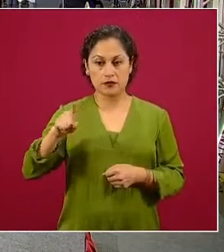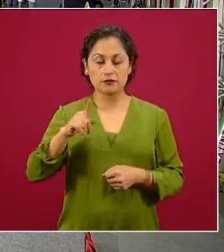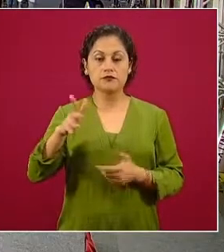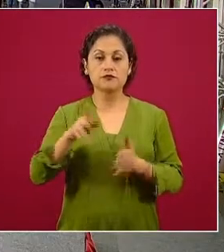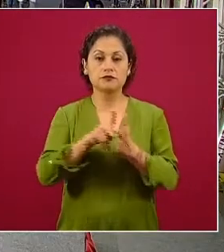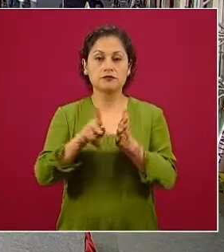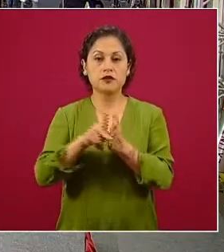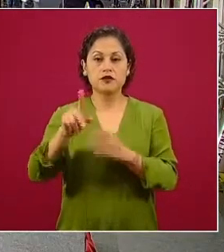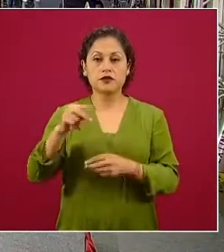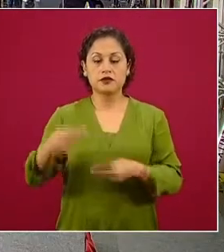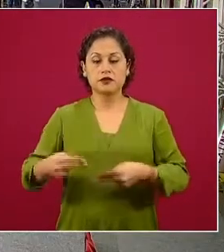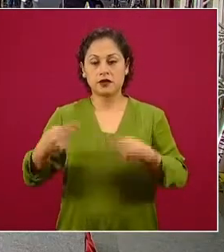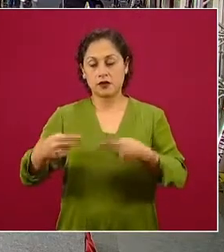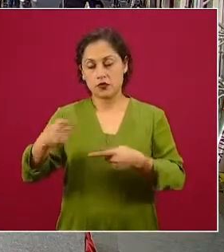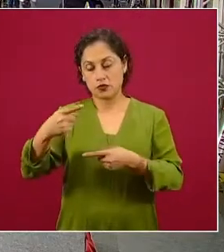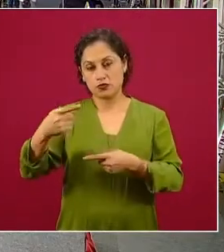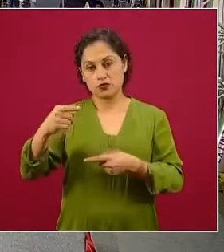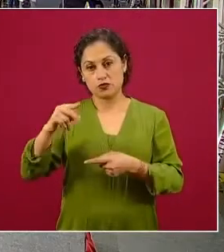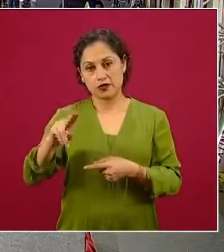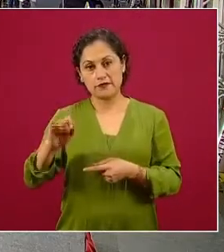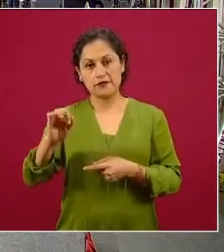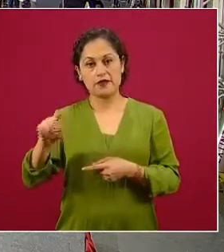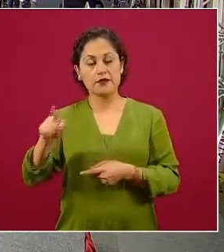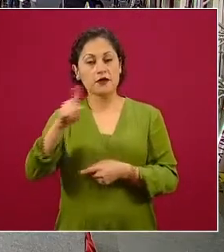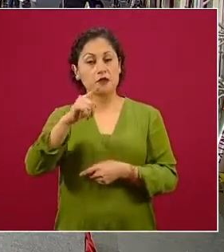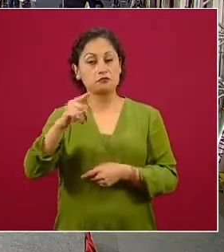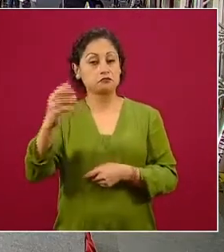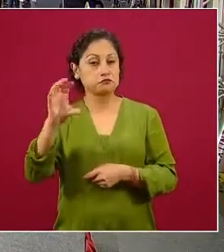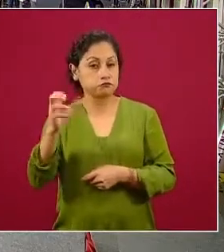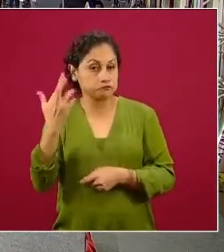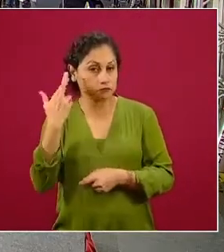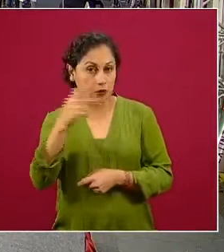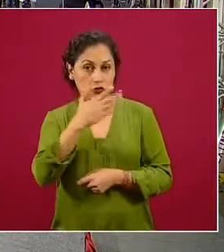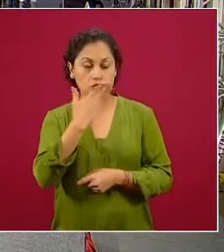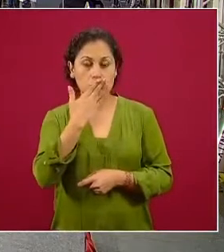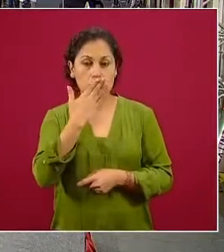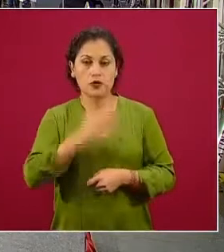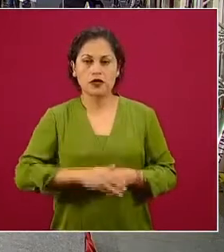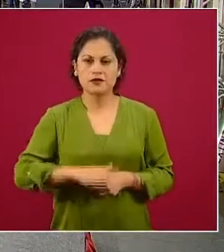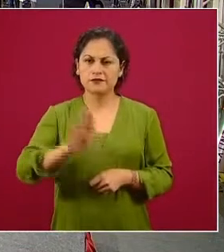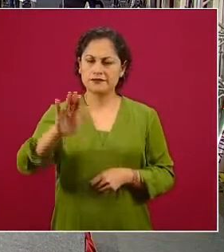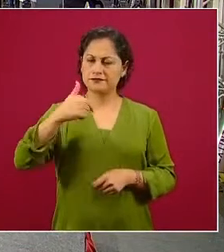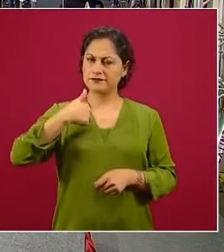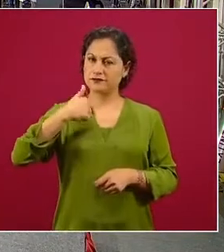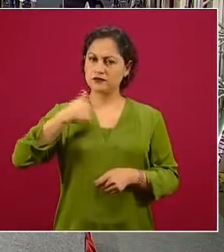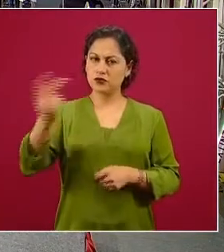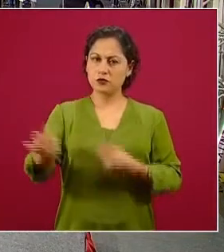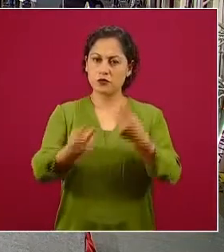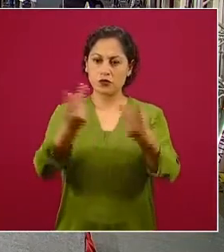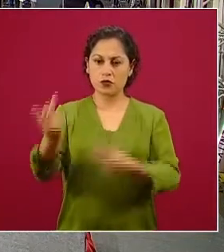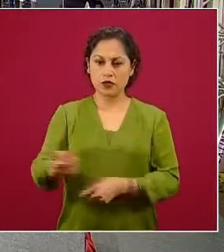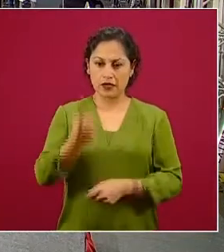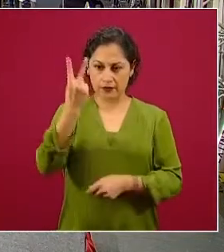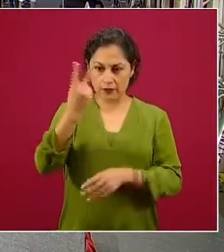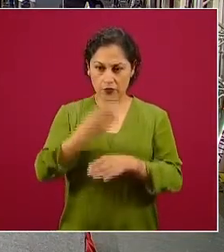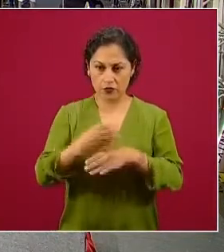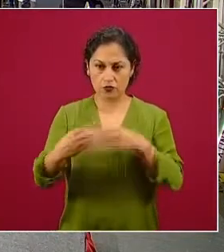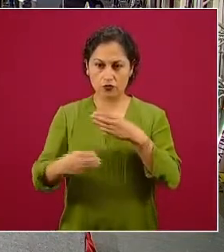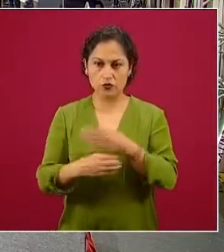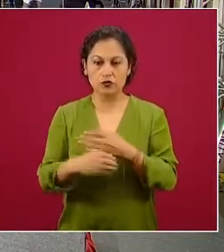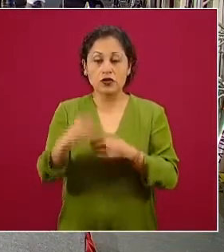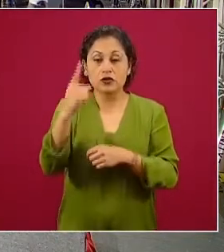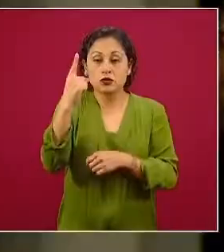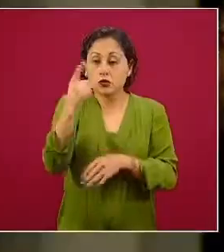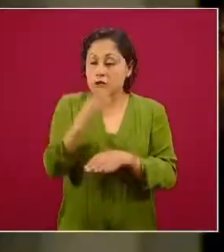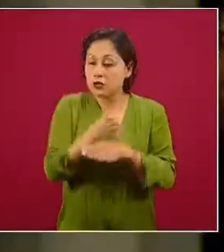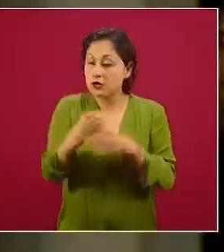Lobos FM, Política y Rock and Roll Radio de Sonora. Doctor, yo le tengo dos cuestiones, doctor López-Gatell. Una en particular